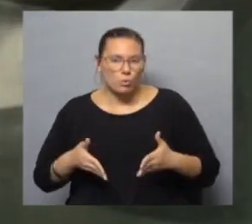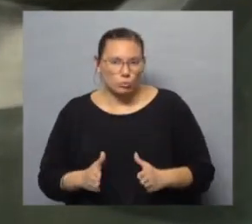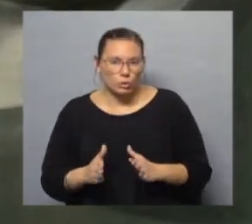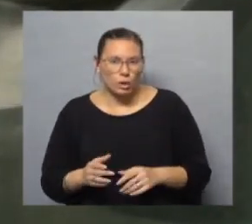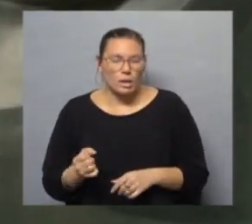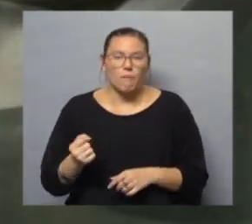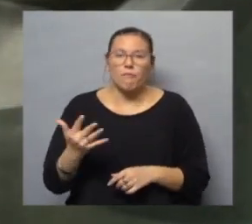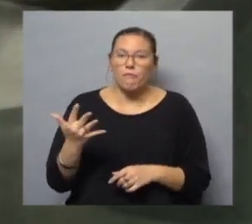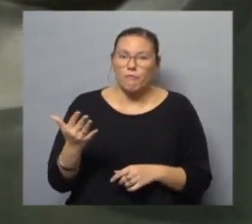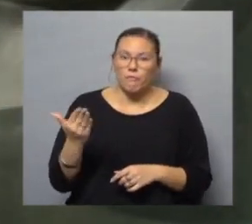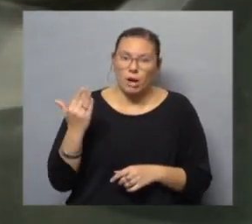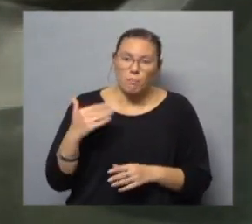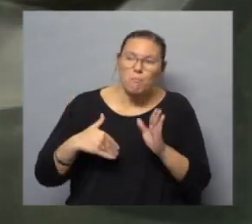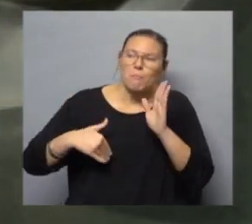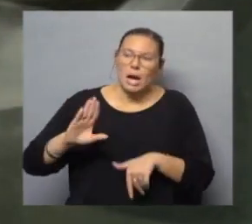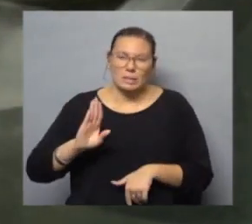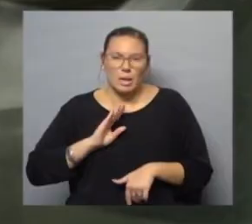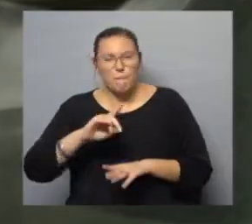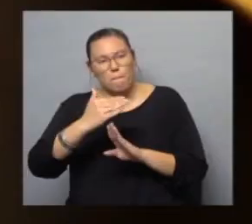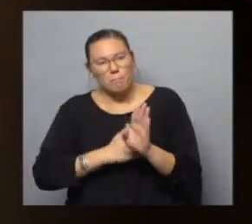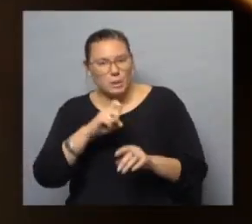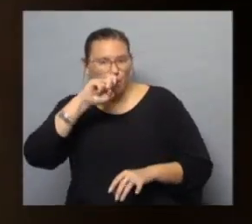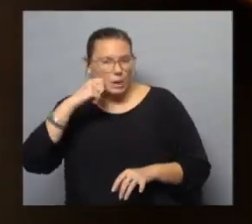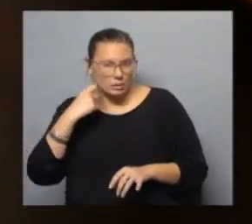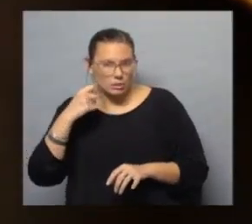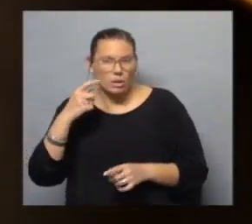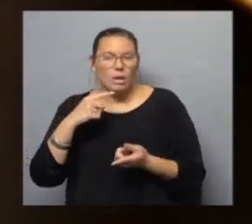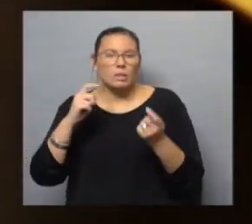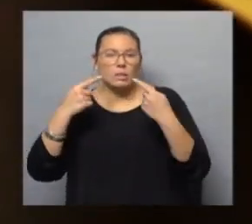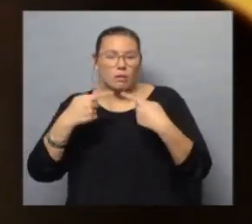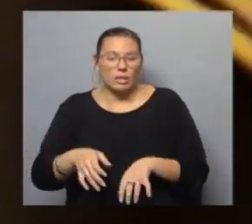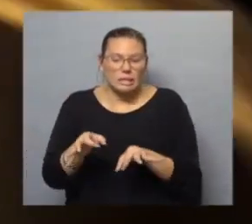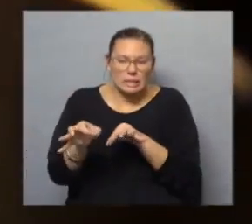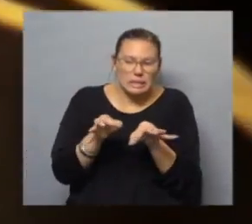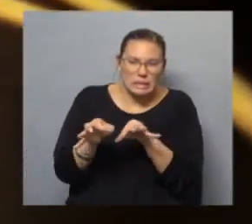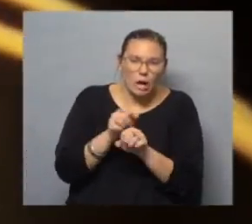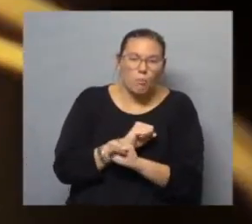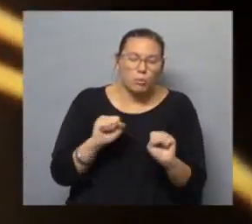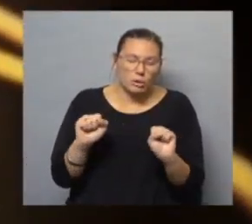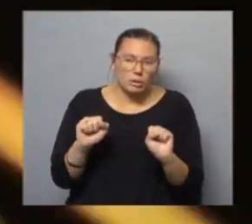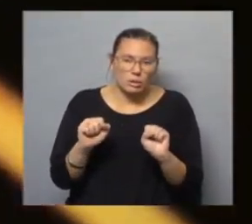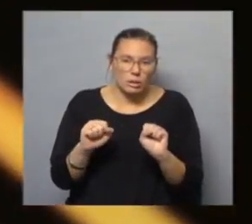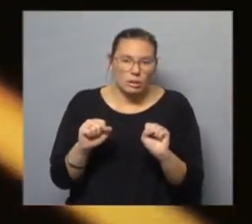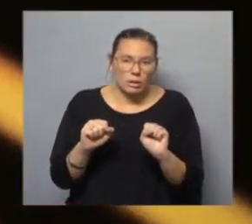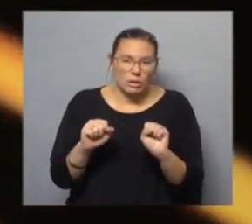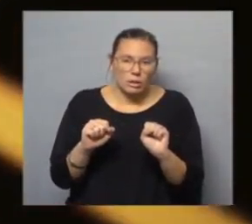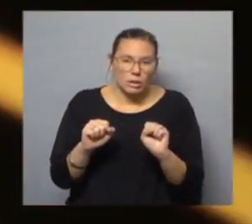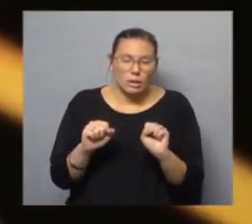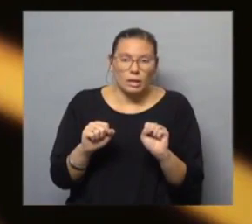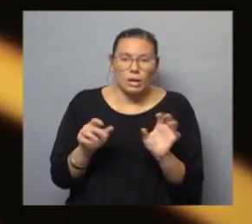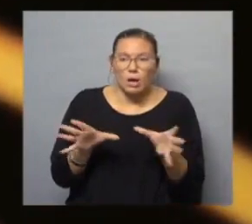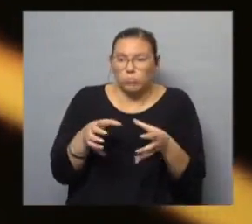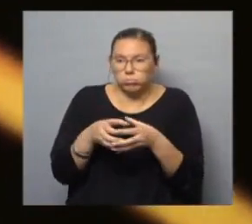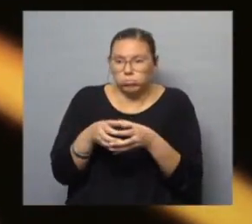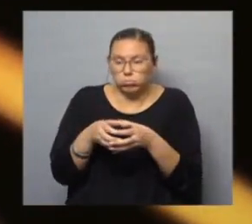favor de más hembras y menos machos, y con diferentes estrategias lo que pueden llegar a lograr es que la especie o